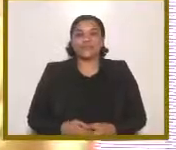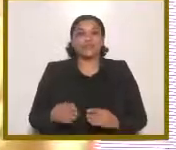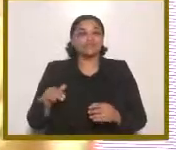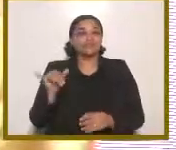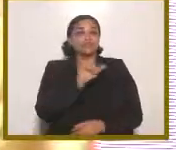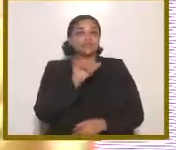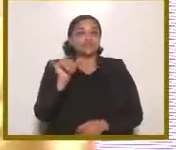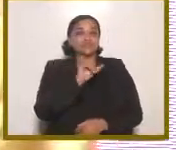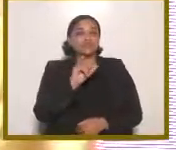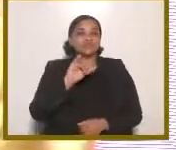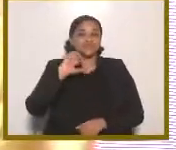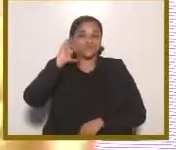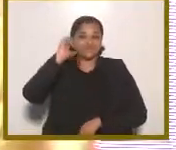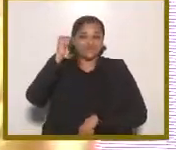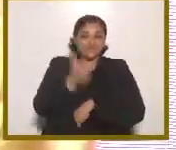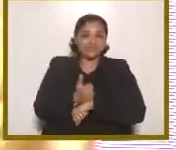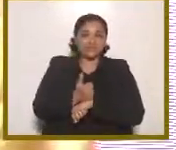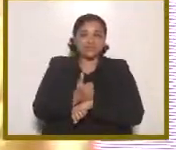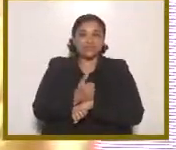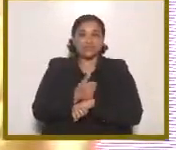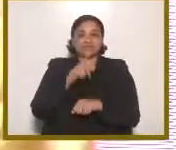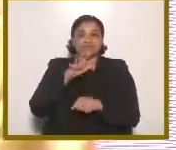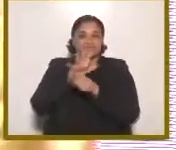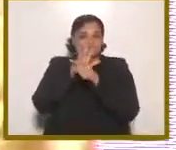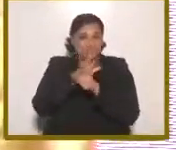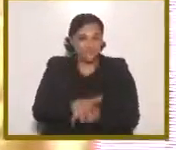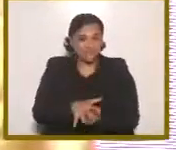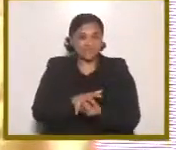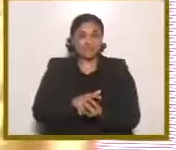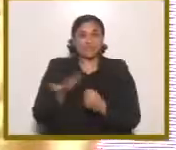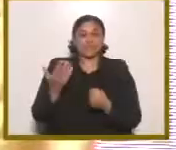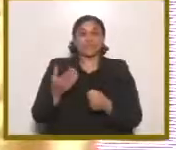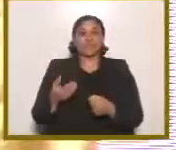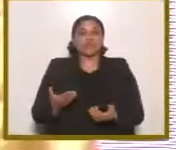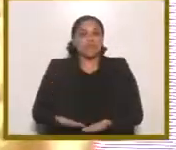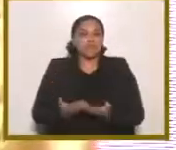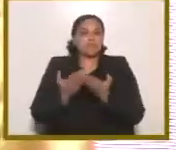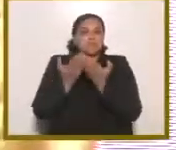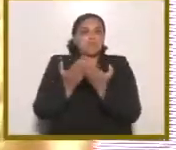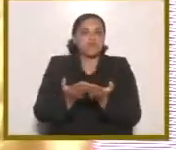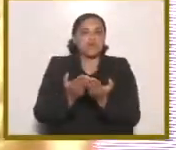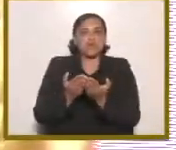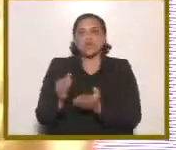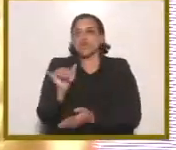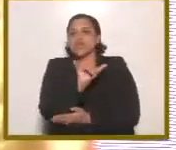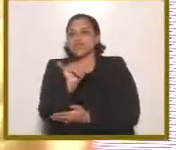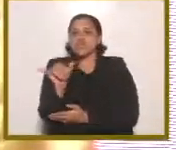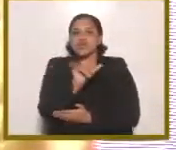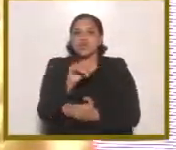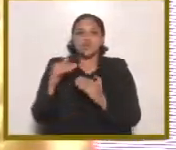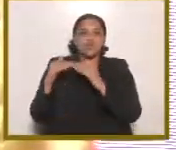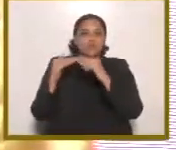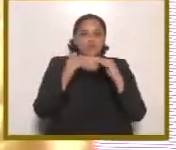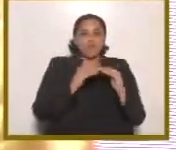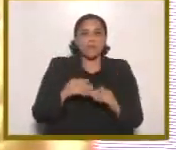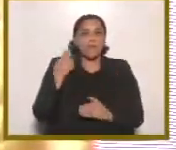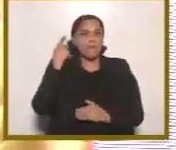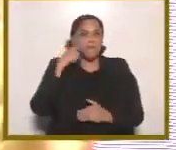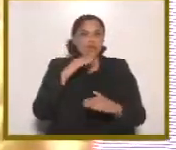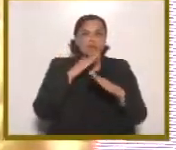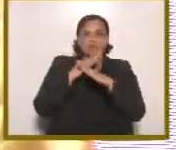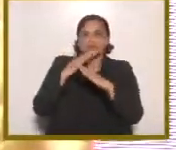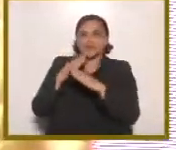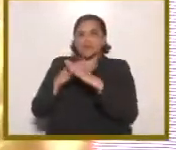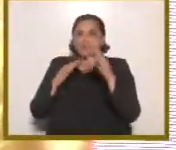Igualmente, establecer la obligación de registrar candidaturas titulares y suplentes del mismo género para evitar sustituciones que burlen